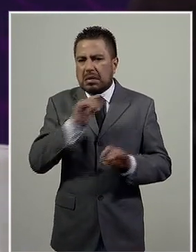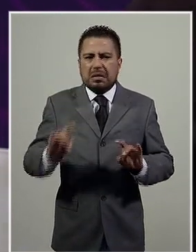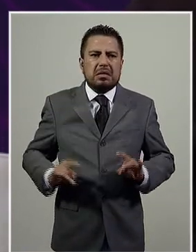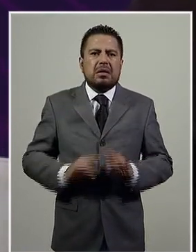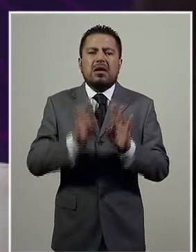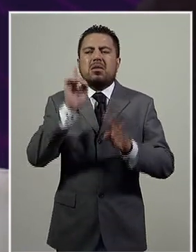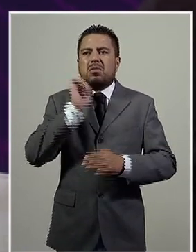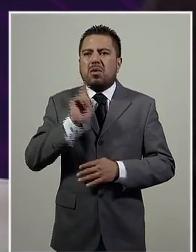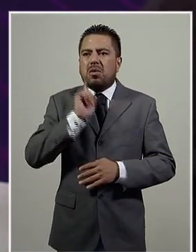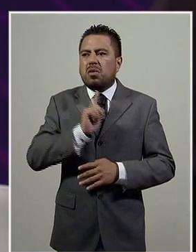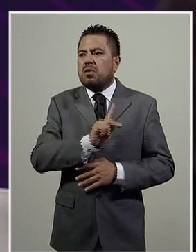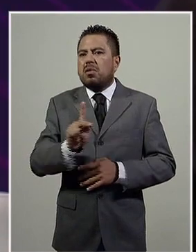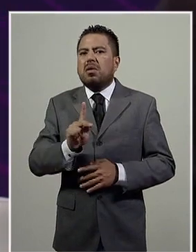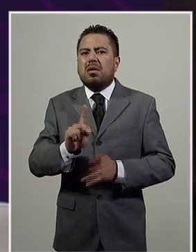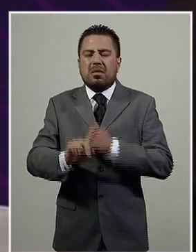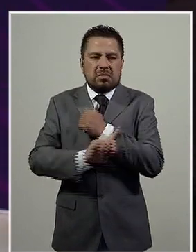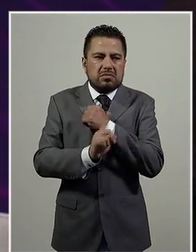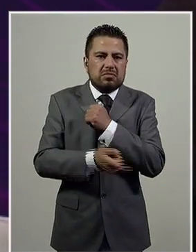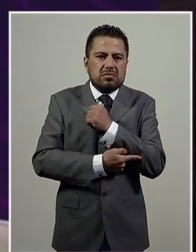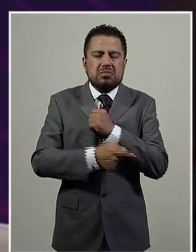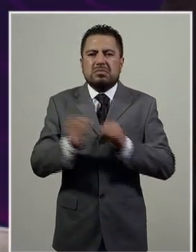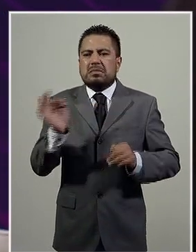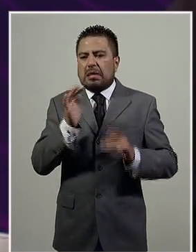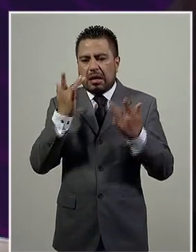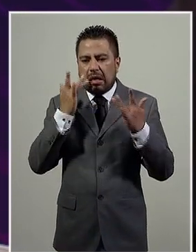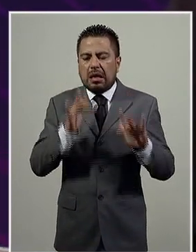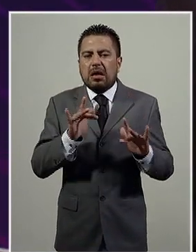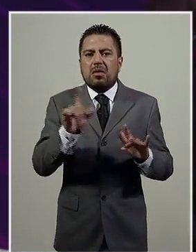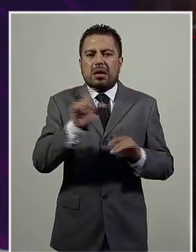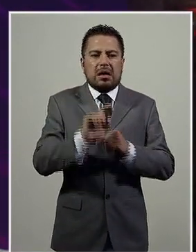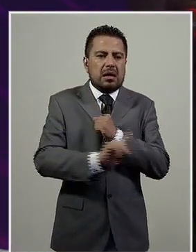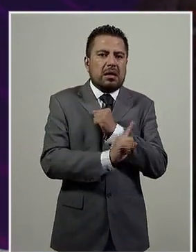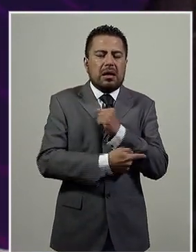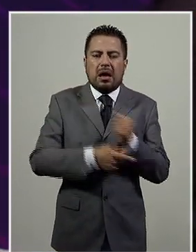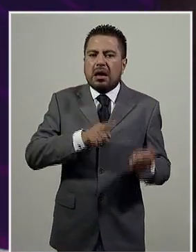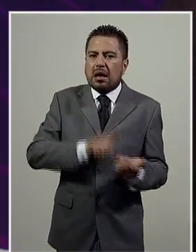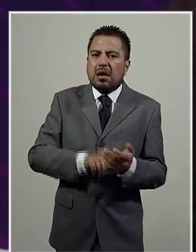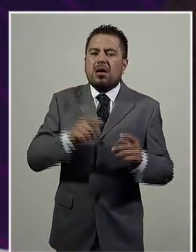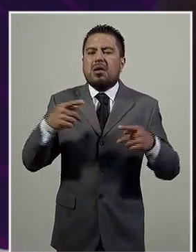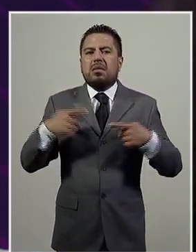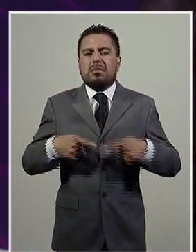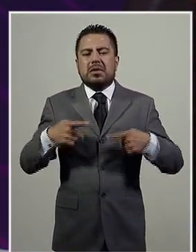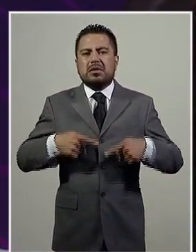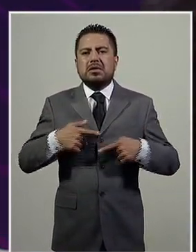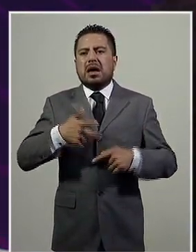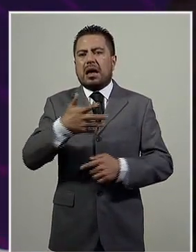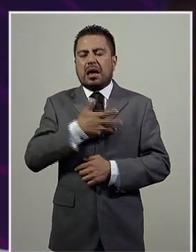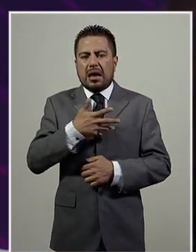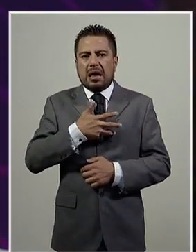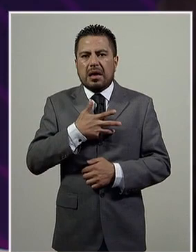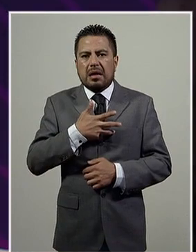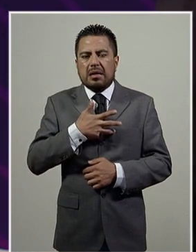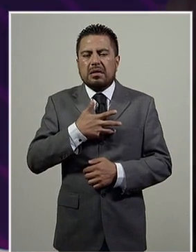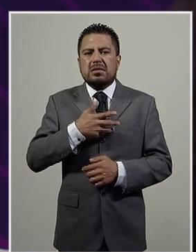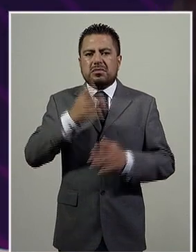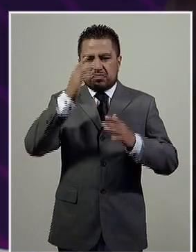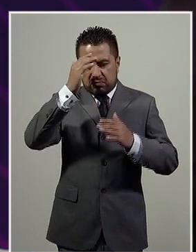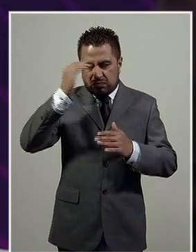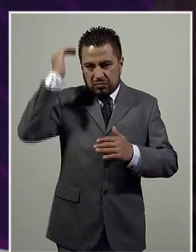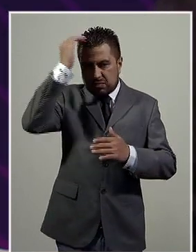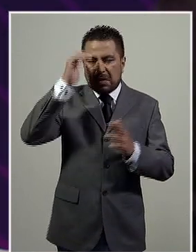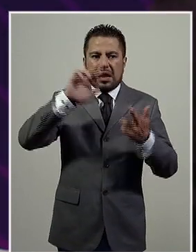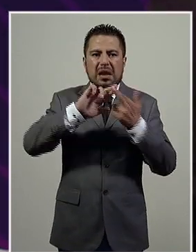es una mujer que está en edad reproductiva, me va a renunciar en cuanto se embarace. O si es una persona que tiene su turbante por